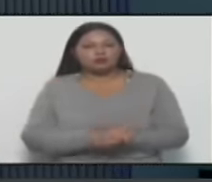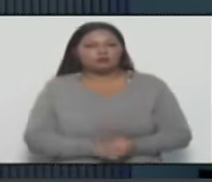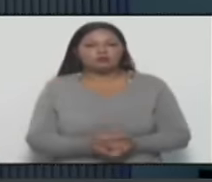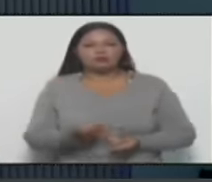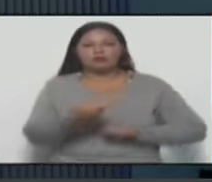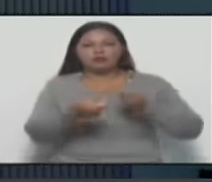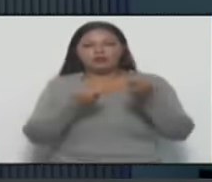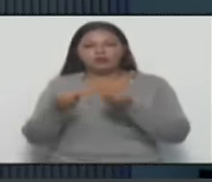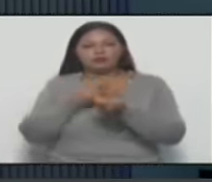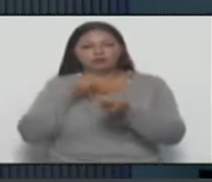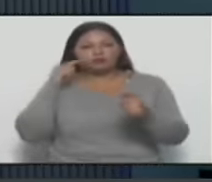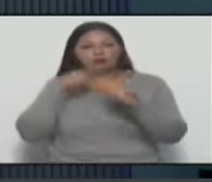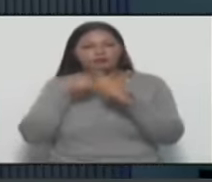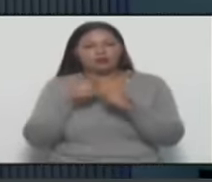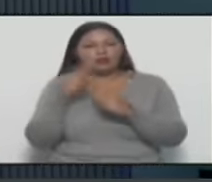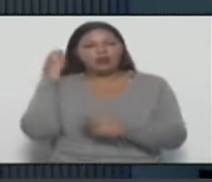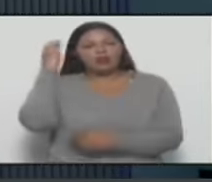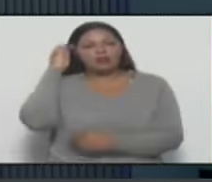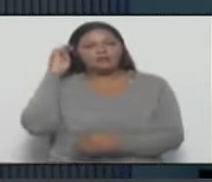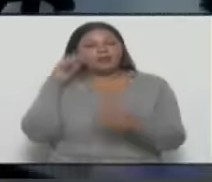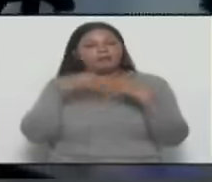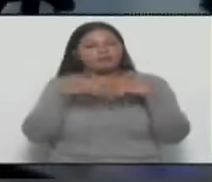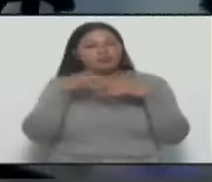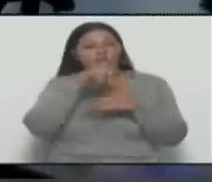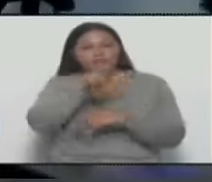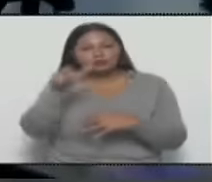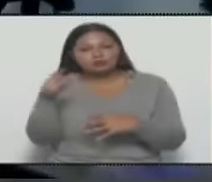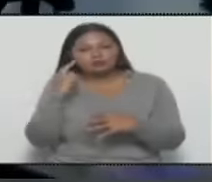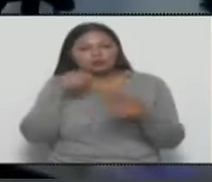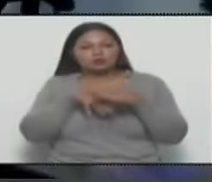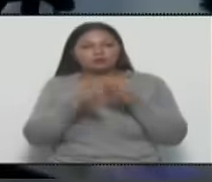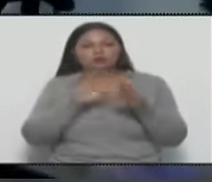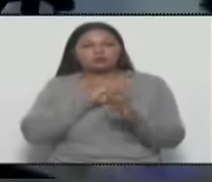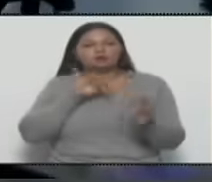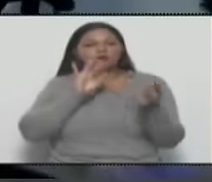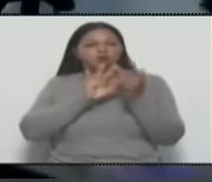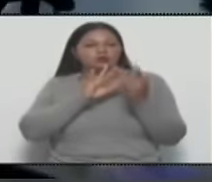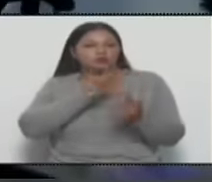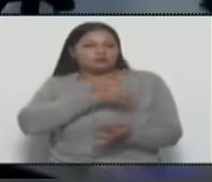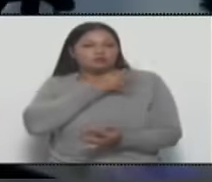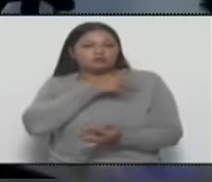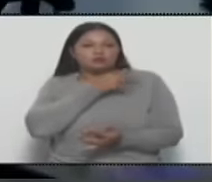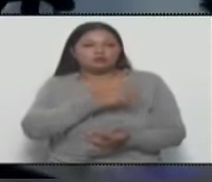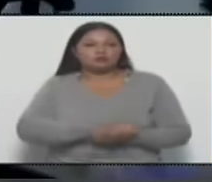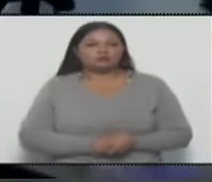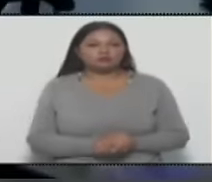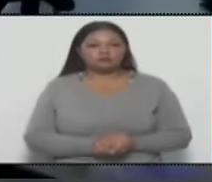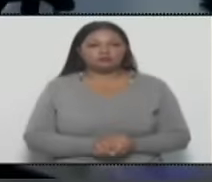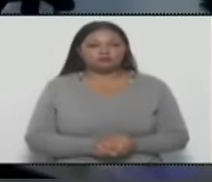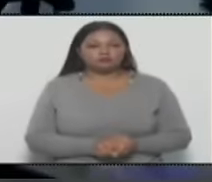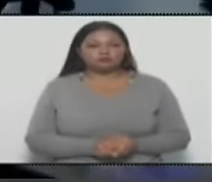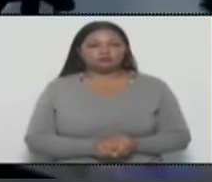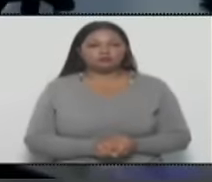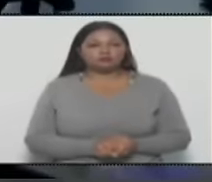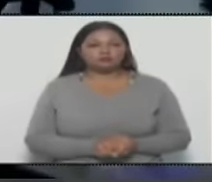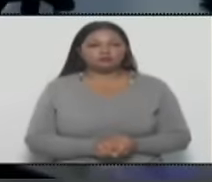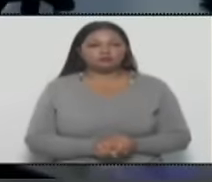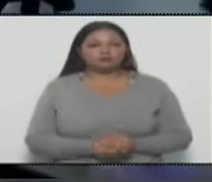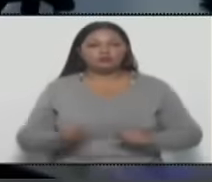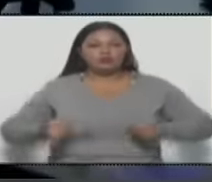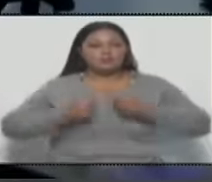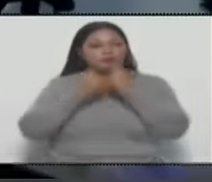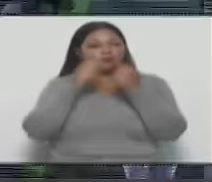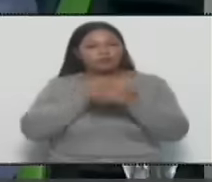manejan la mente de las personas a través de las redes. Eso sí, la psiqui, o sea, un impacto